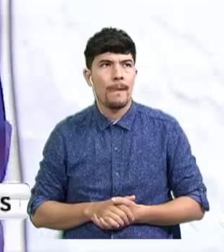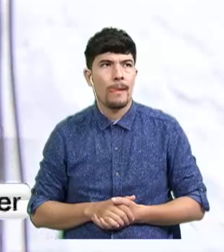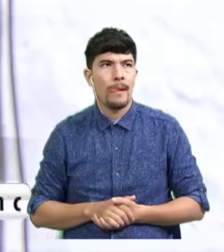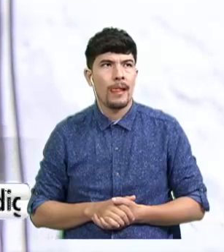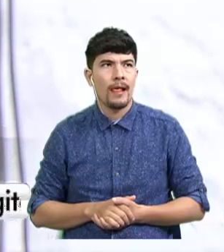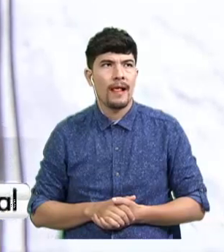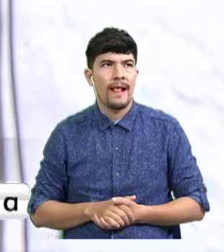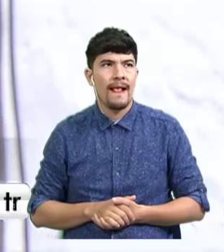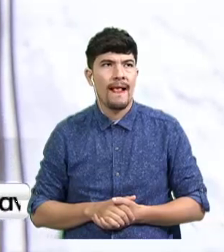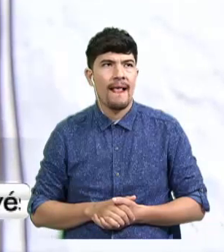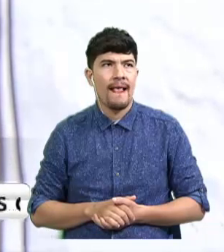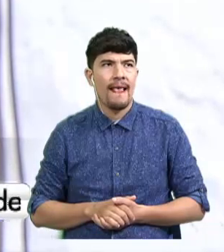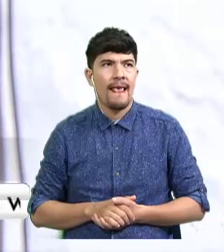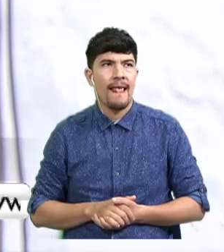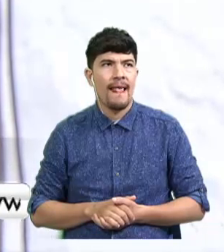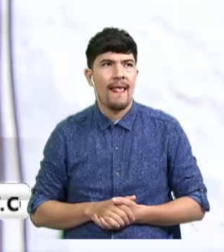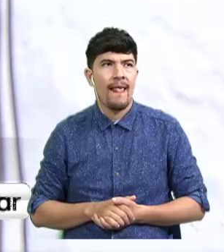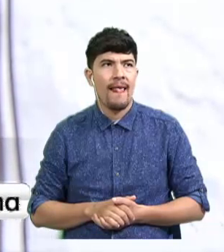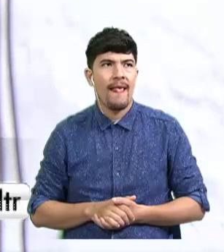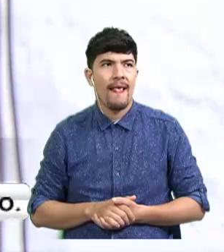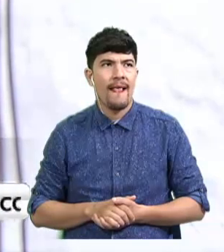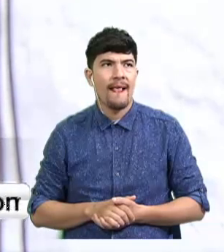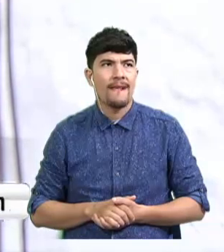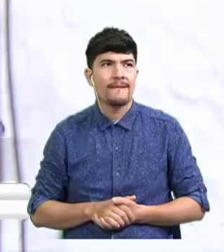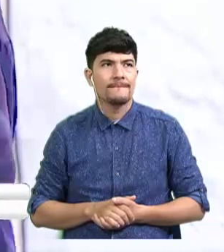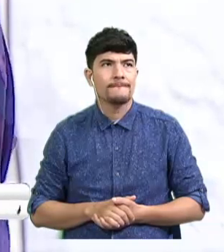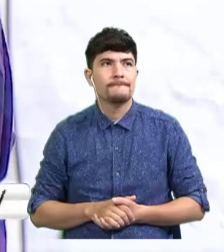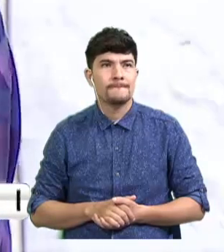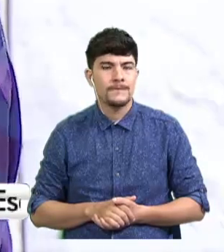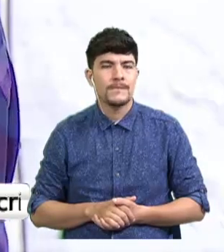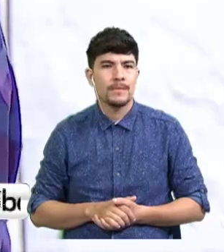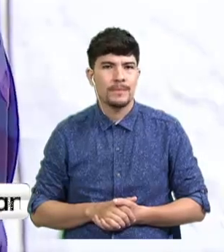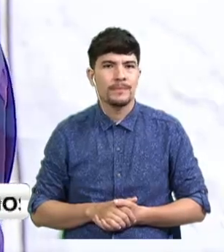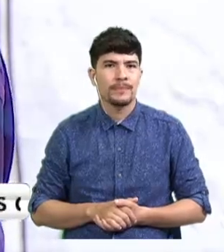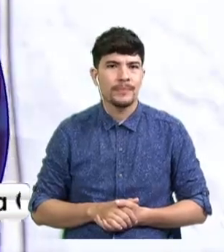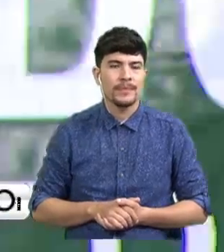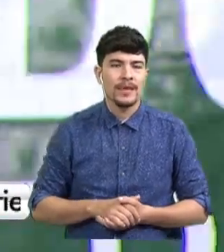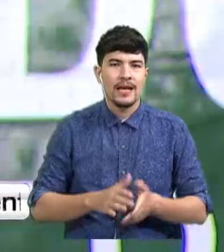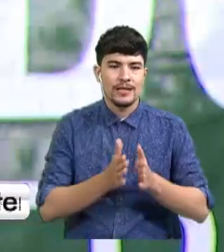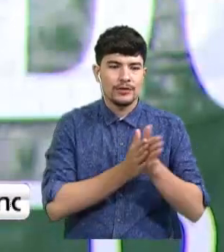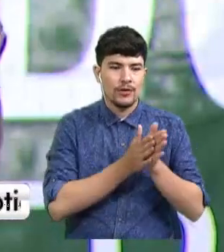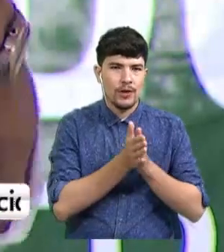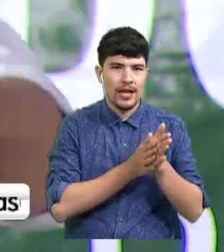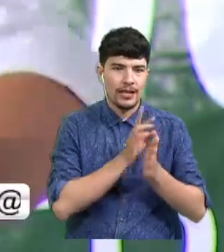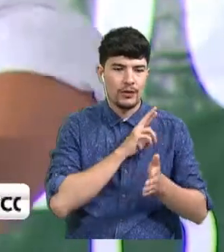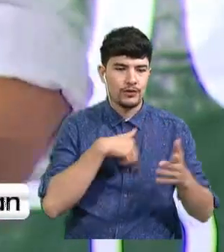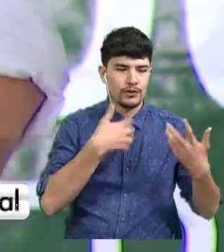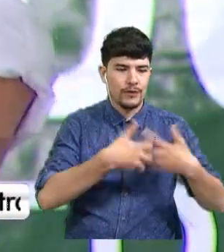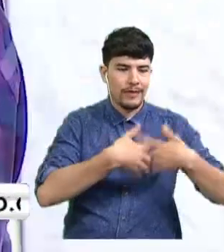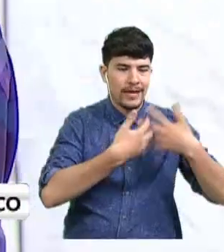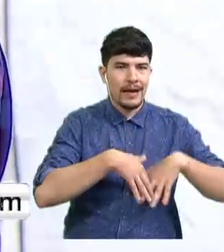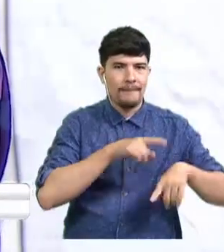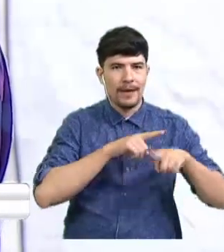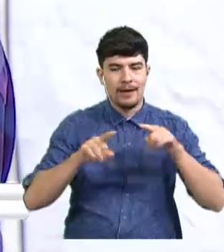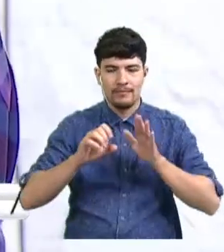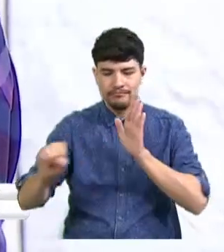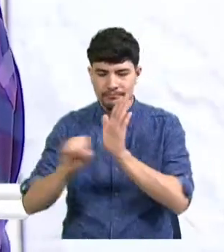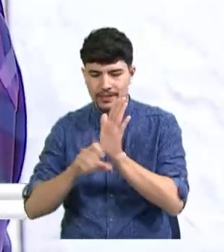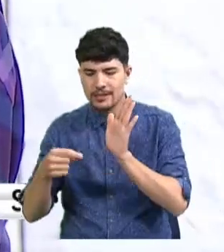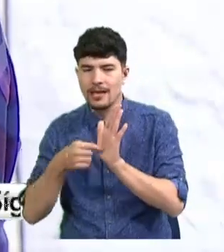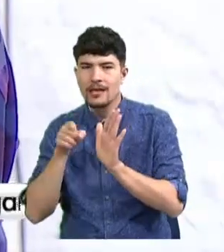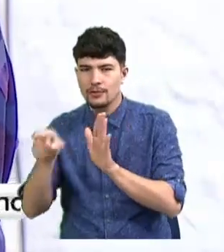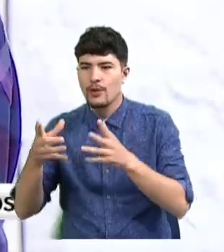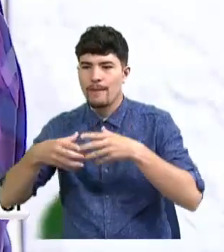supermercado. Totalmente el producto es el mismo Reina, sino que cambia es con el empaque. Ah, muy bien. ¿Y cuántos empleados tienen ustedes? Ahorita tenemos